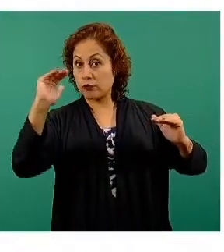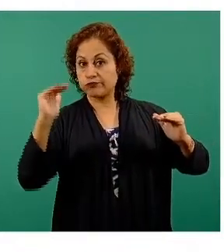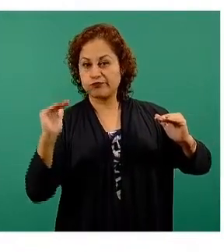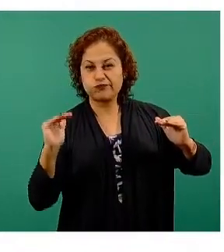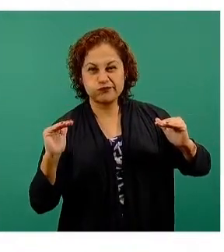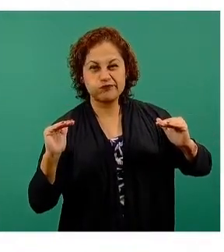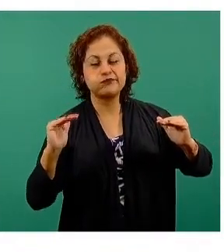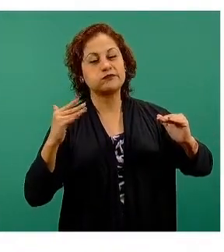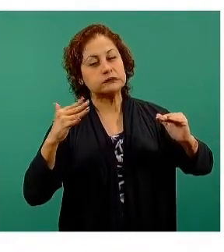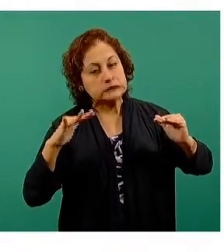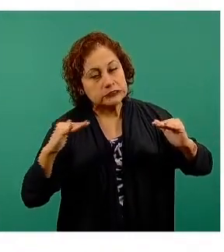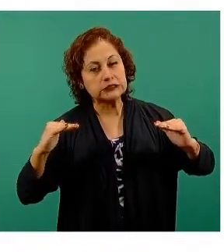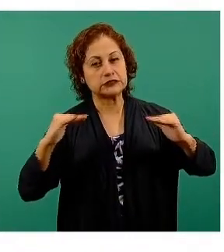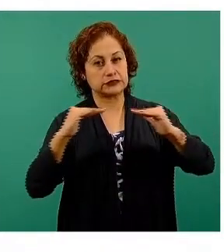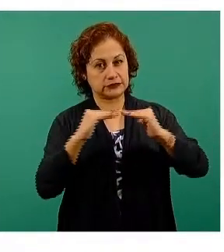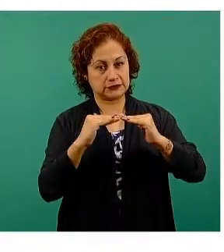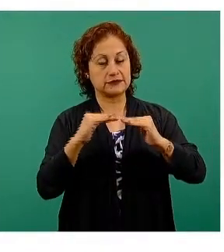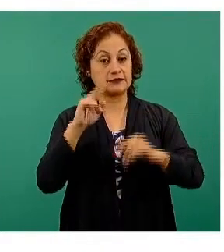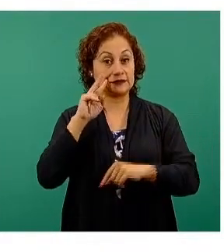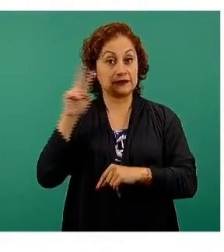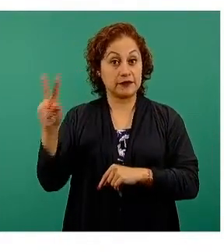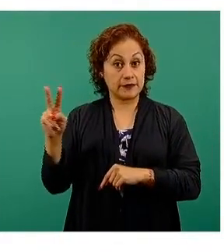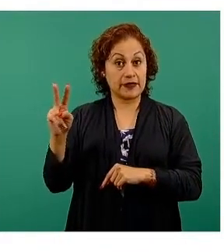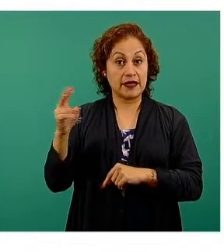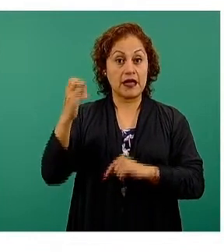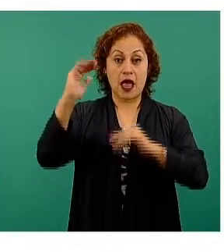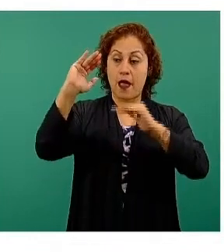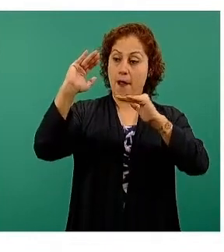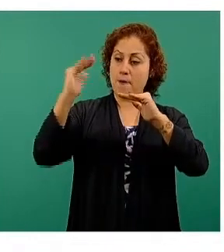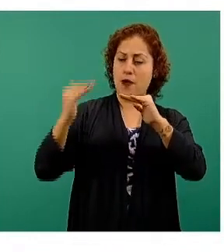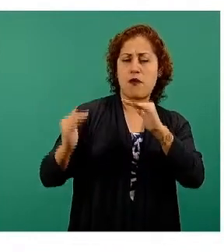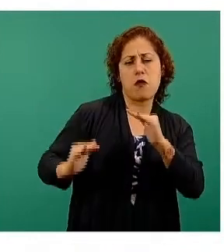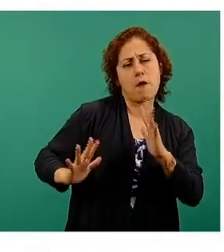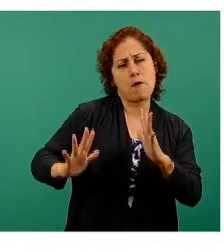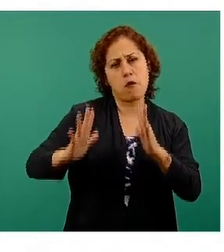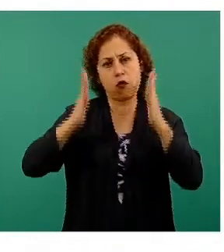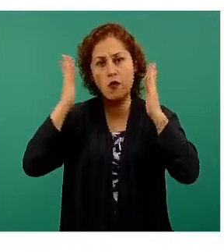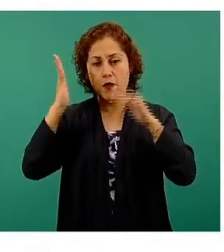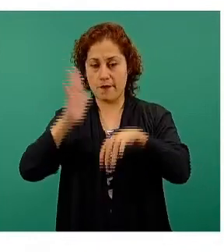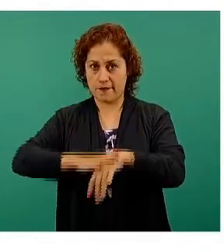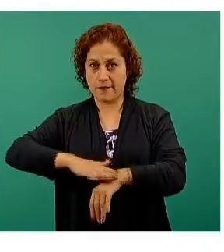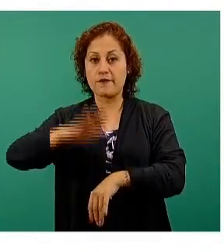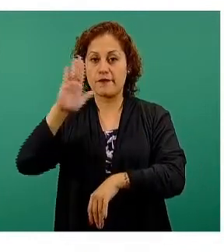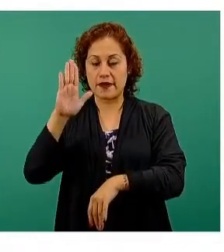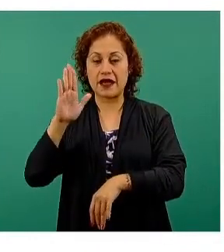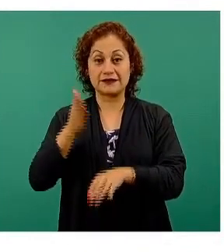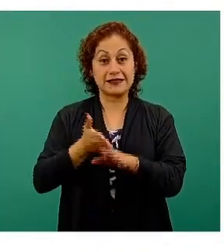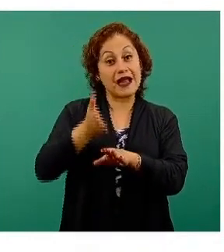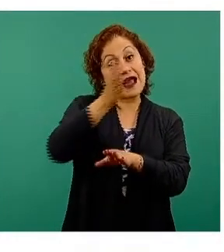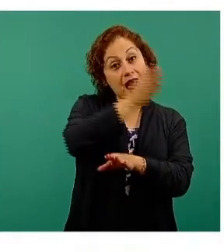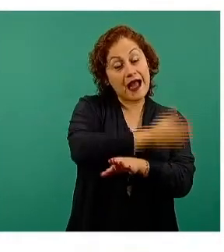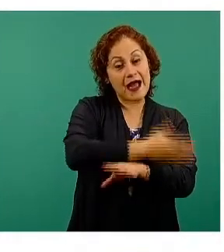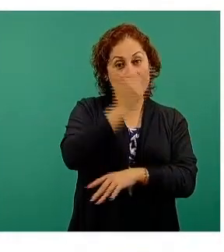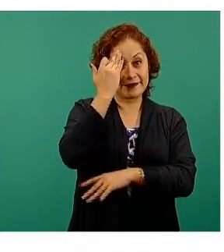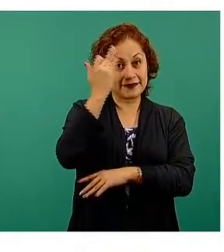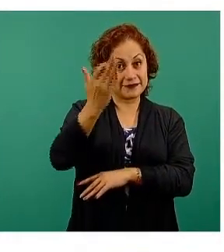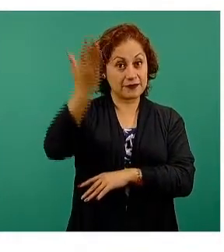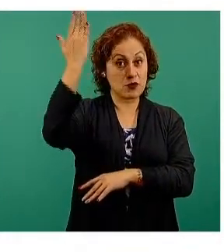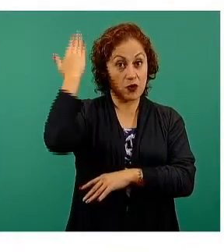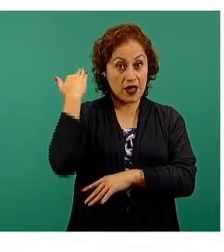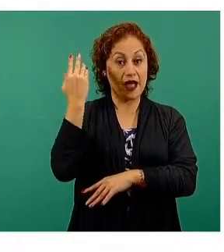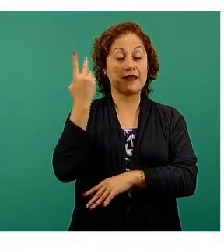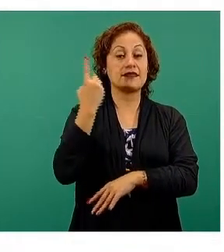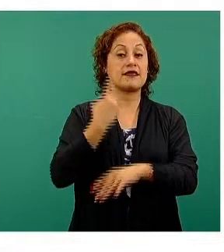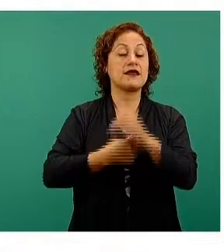ve, el descenso es mucho más acelerado del descenso que tuvimos de esta primera ola, y